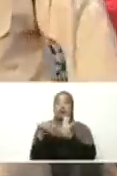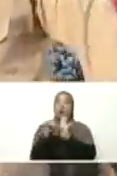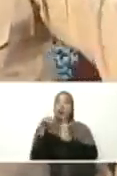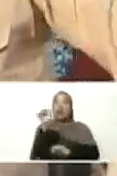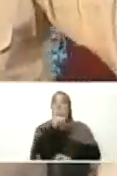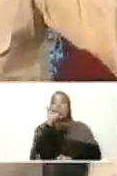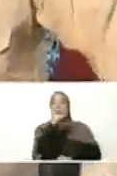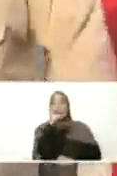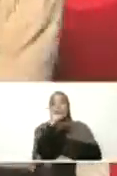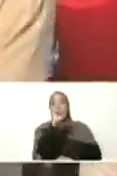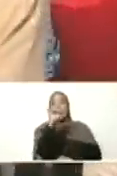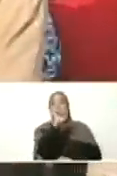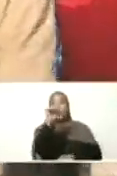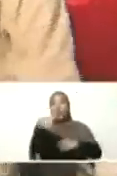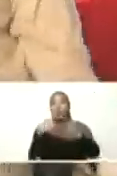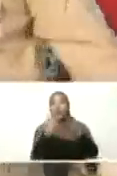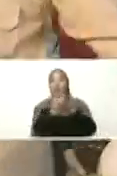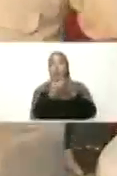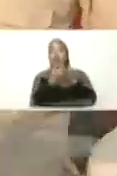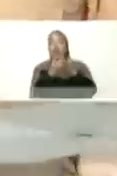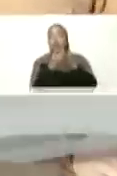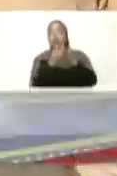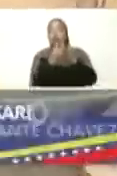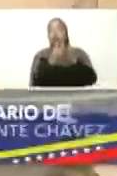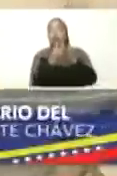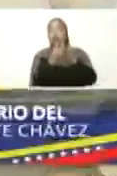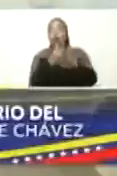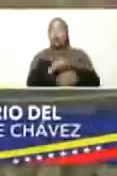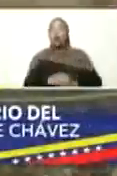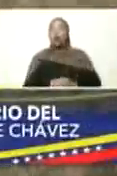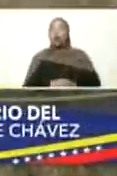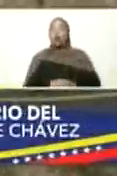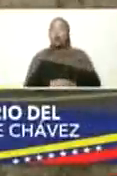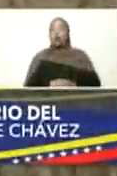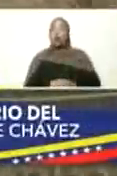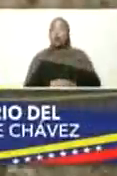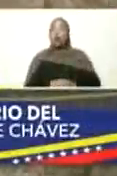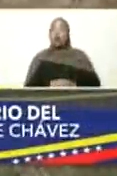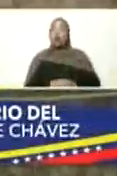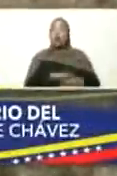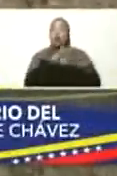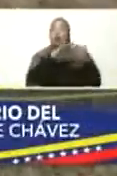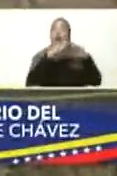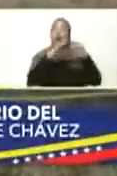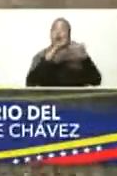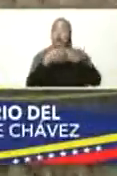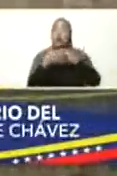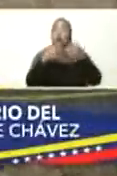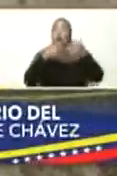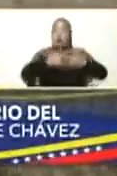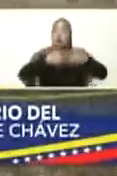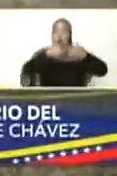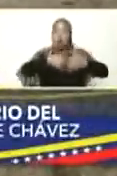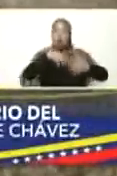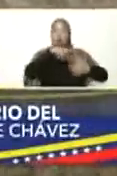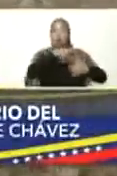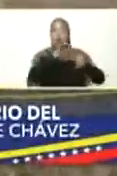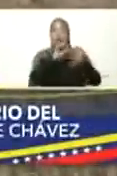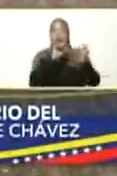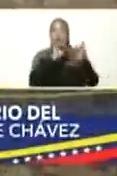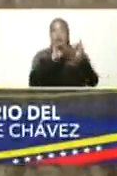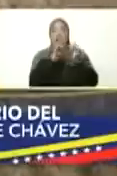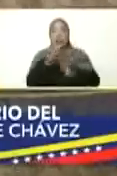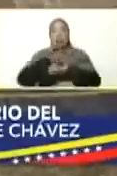está allá y va para la planta que está en Socopó, que pasa a ser hoy una empresa de producción social indirecta con la